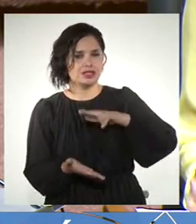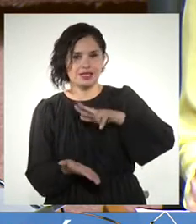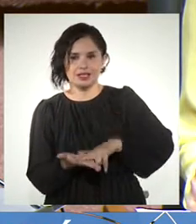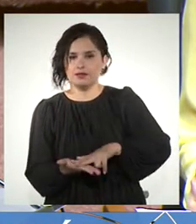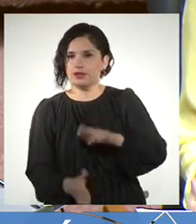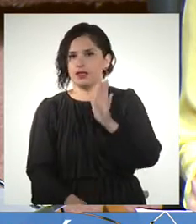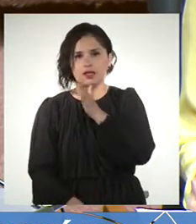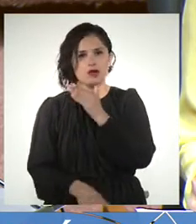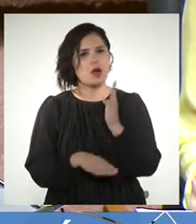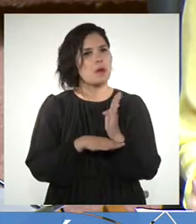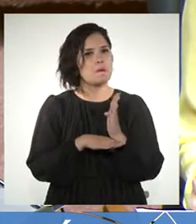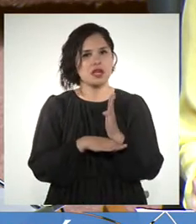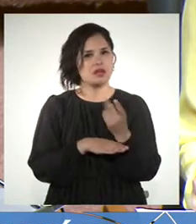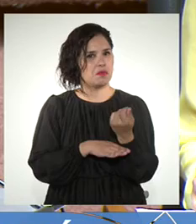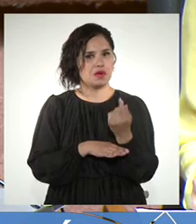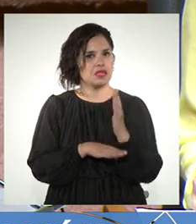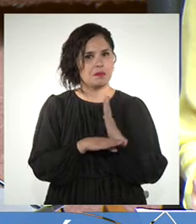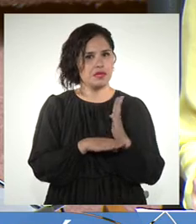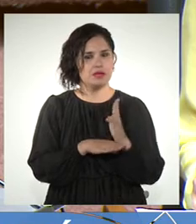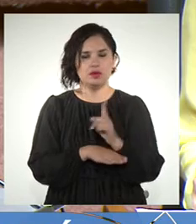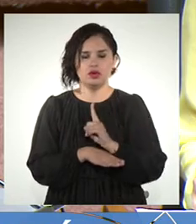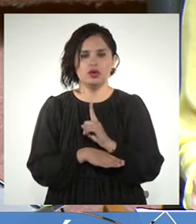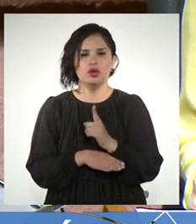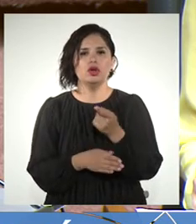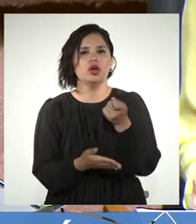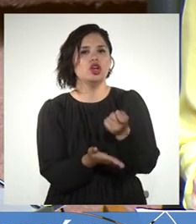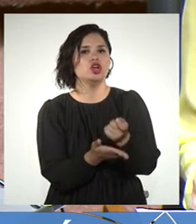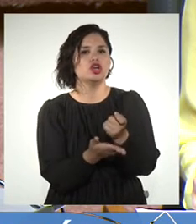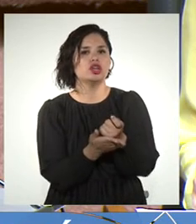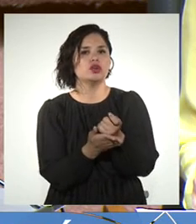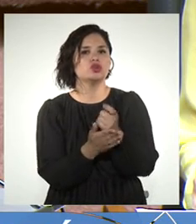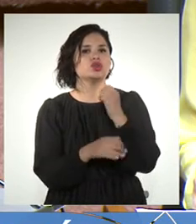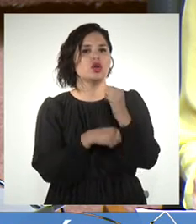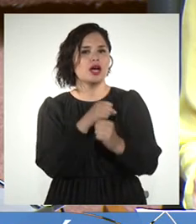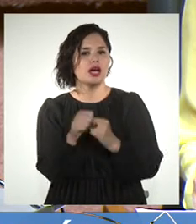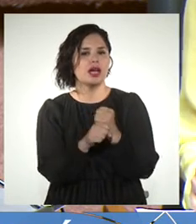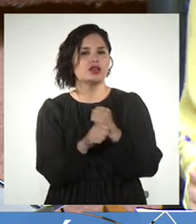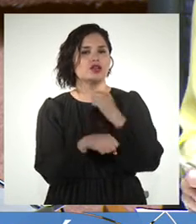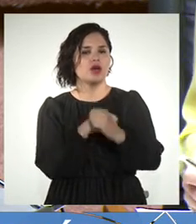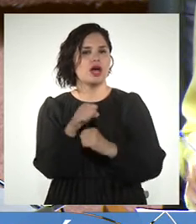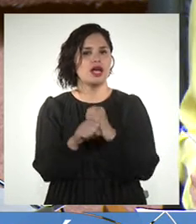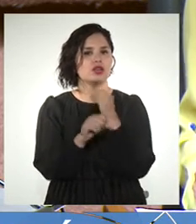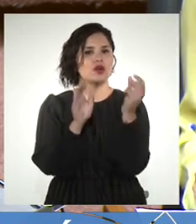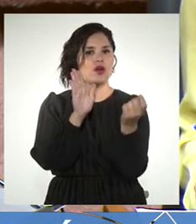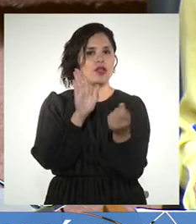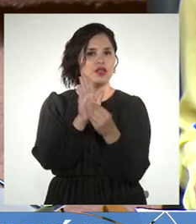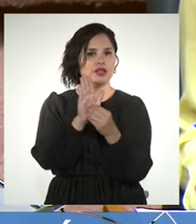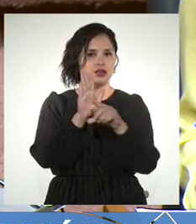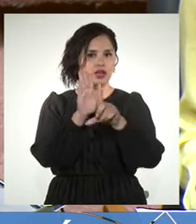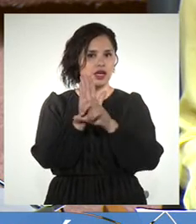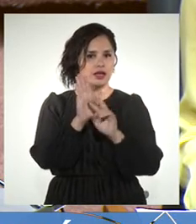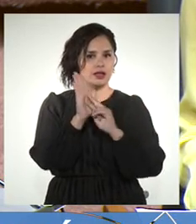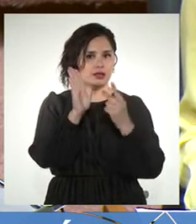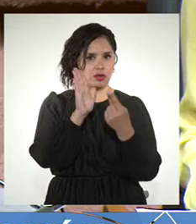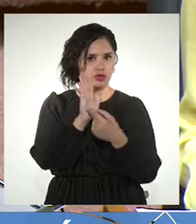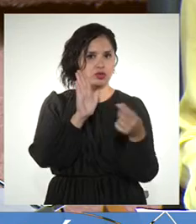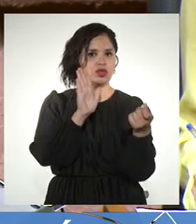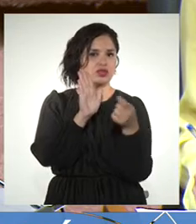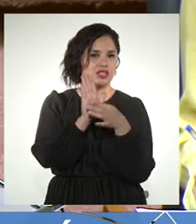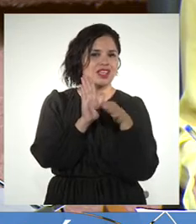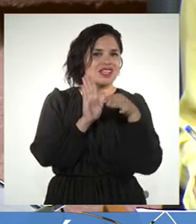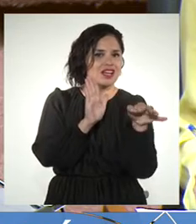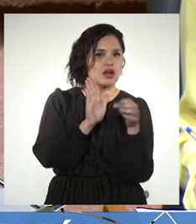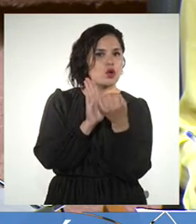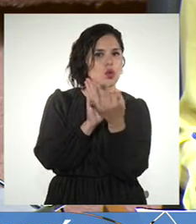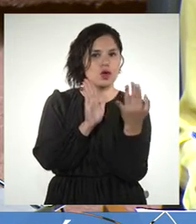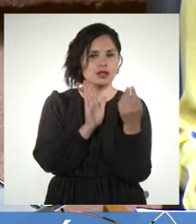no hay pisos mínimos y que los recursos se fijarán anualmente en la Ley de Presupuestos con un rol activo del